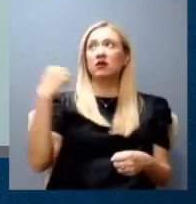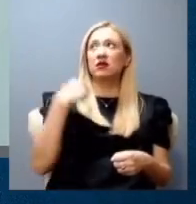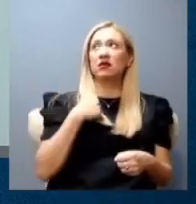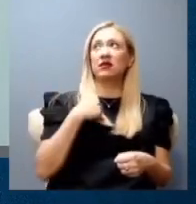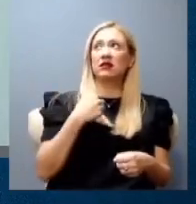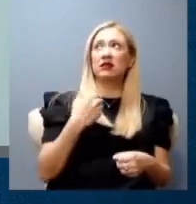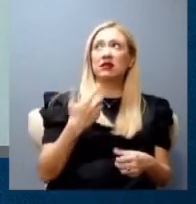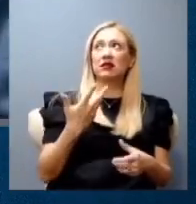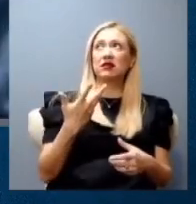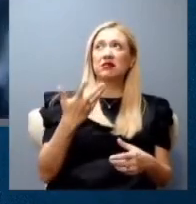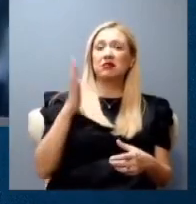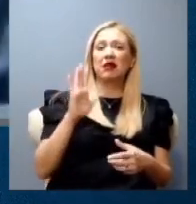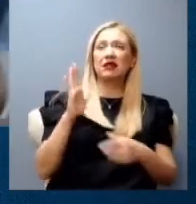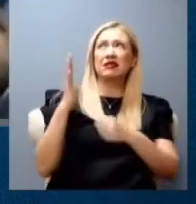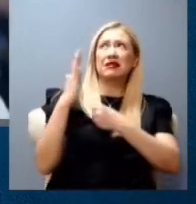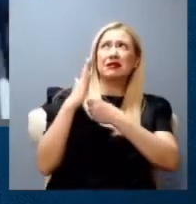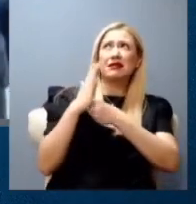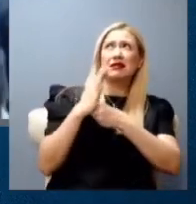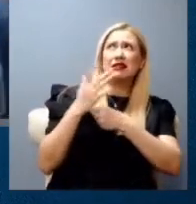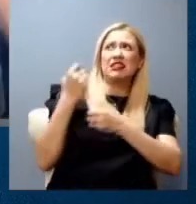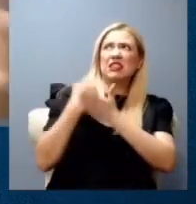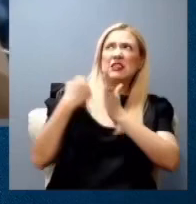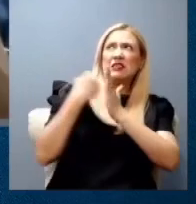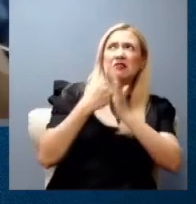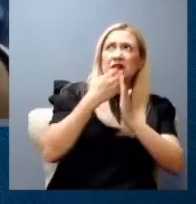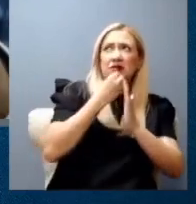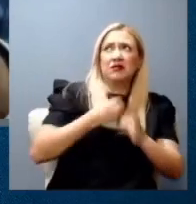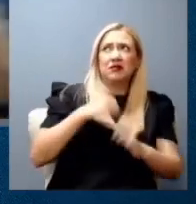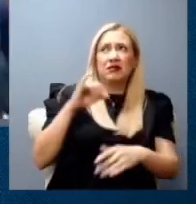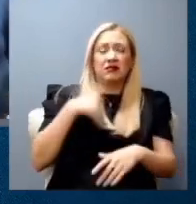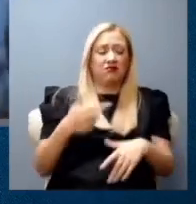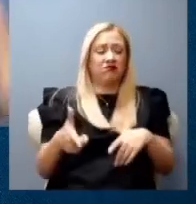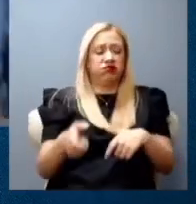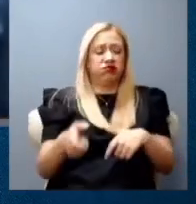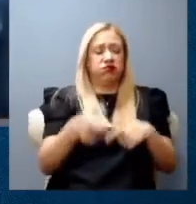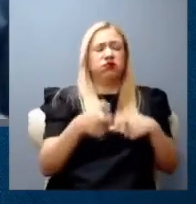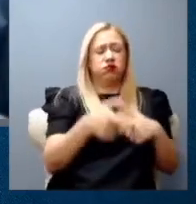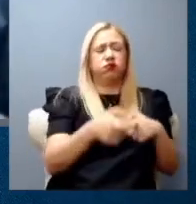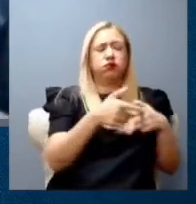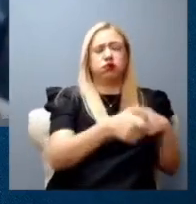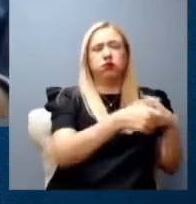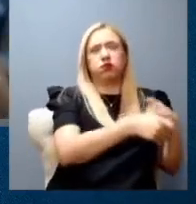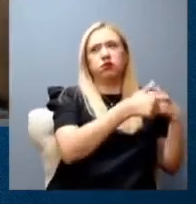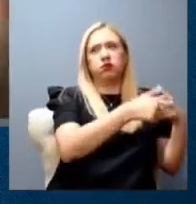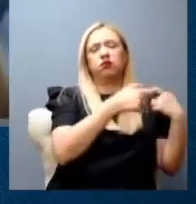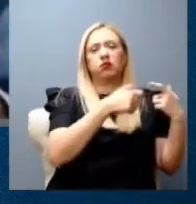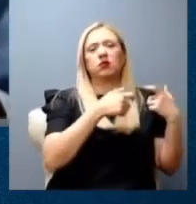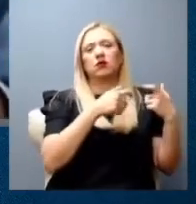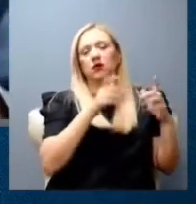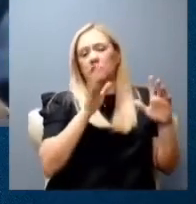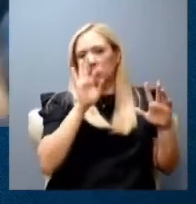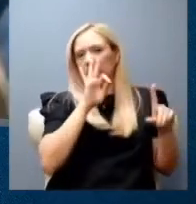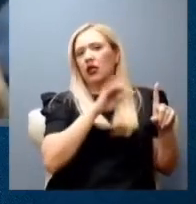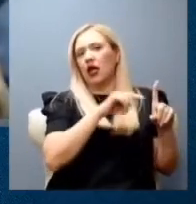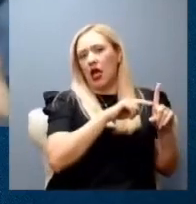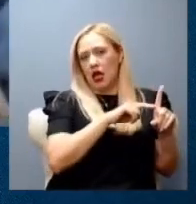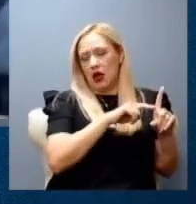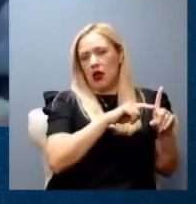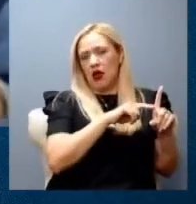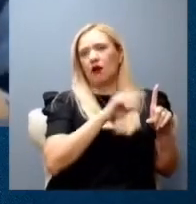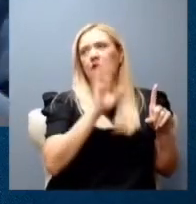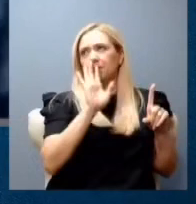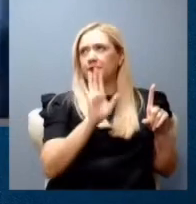algún tipo de acción dentro de esta comisión masiva de delitos. Hay personas que más bien